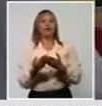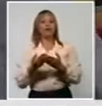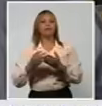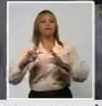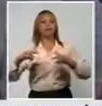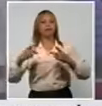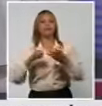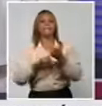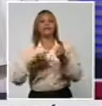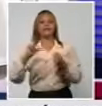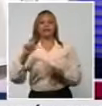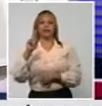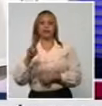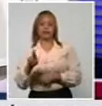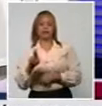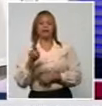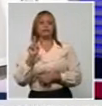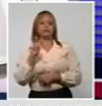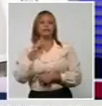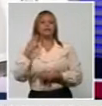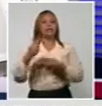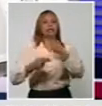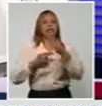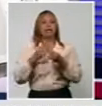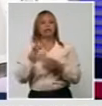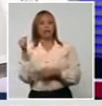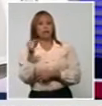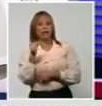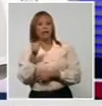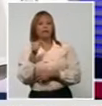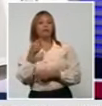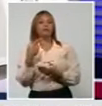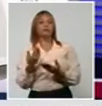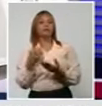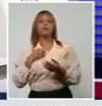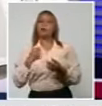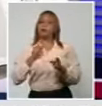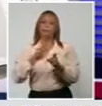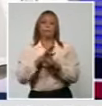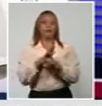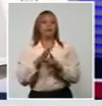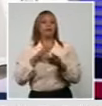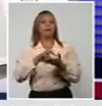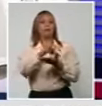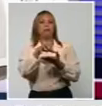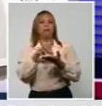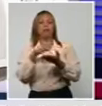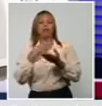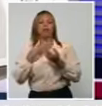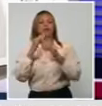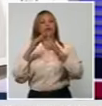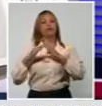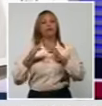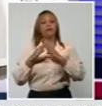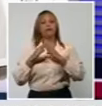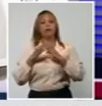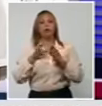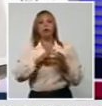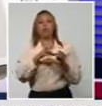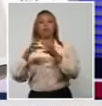PCR. Se les hace una prueba de PCR, si están negativos, se incorporan a su área de residencia o hacia los centros